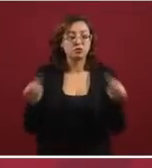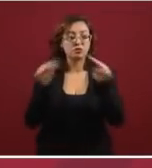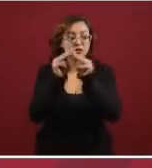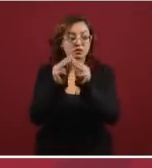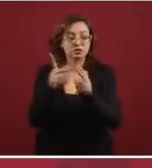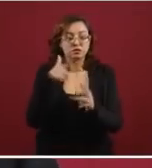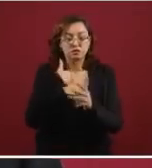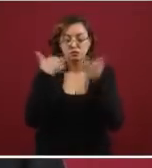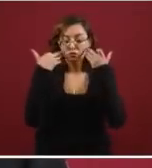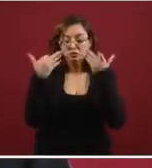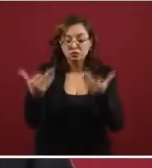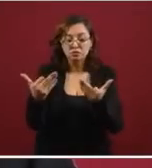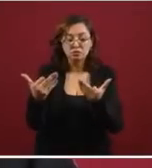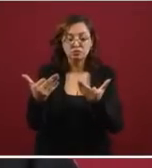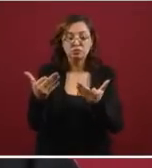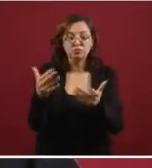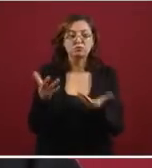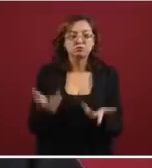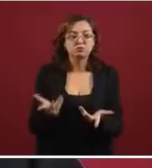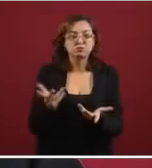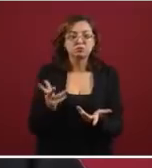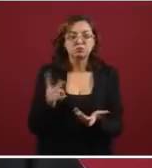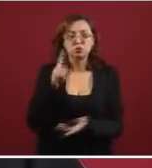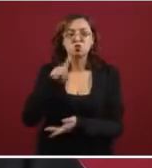tocó en una ocasión, porque